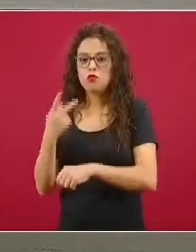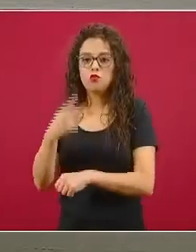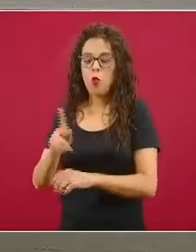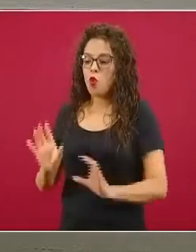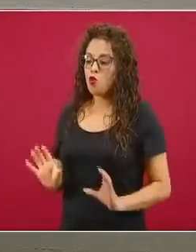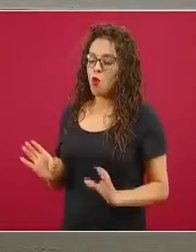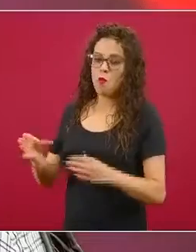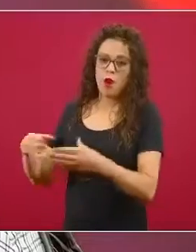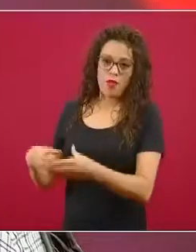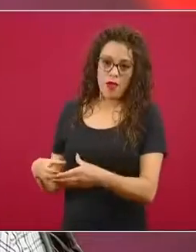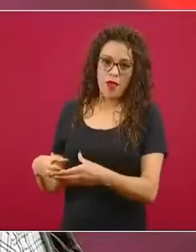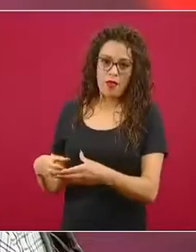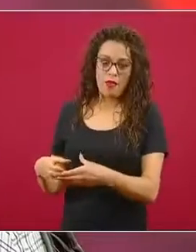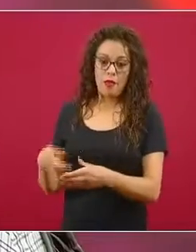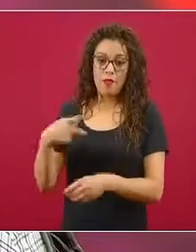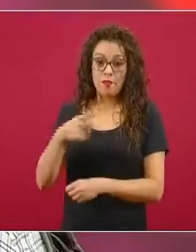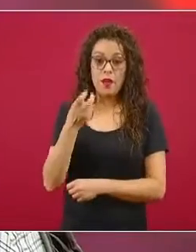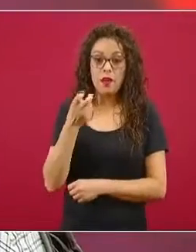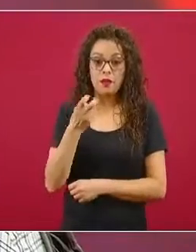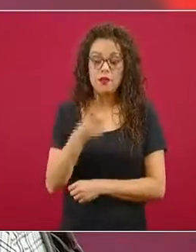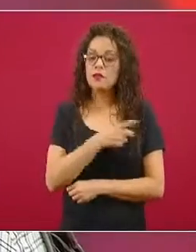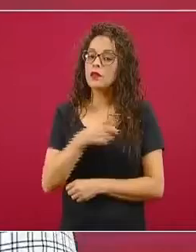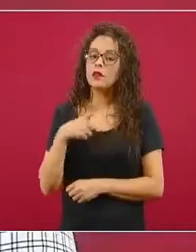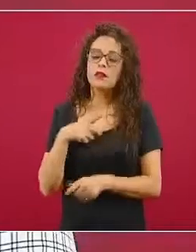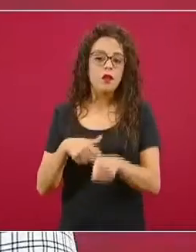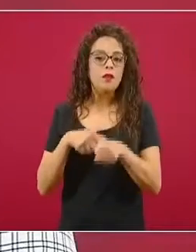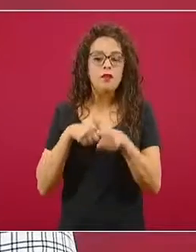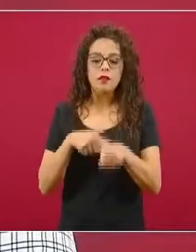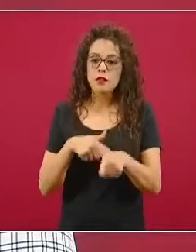Pero el llamado pues tiene que seguir siendo constante.